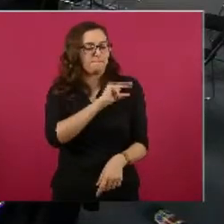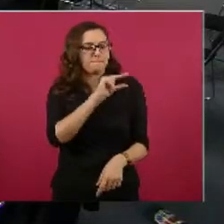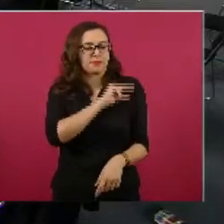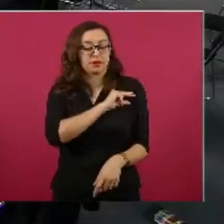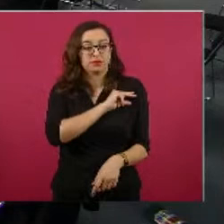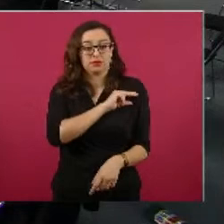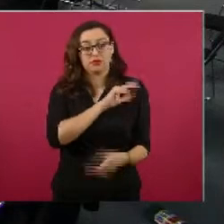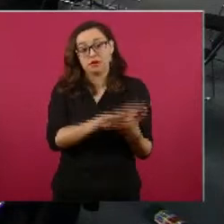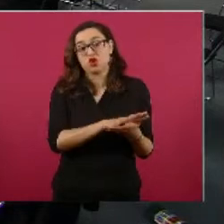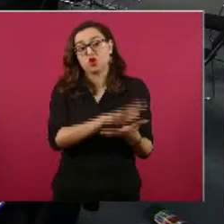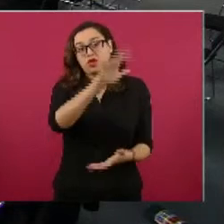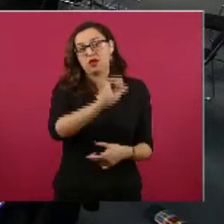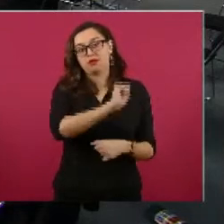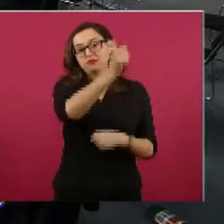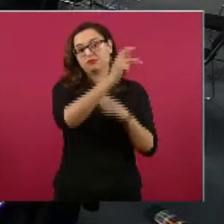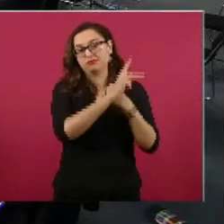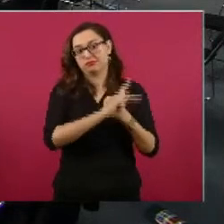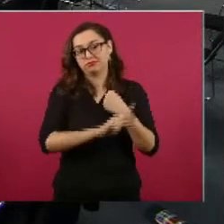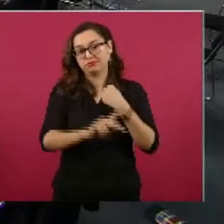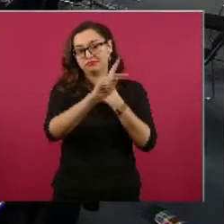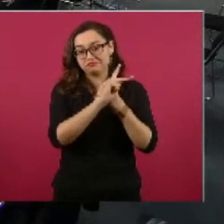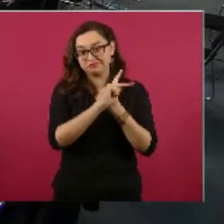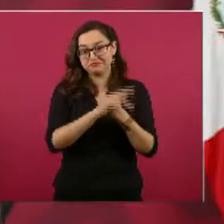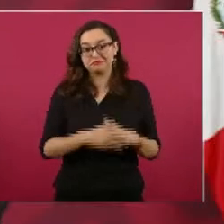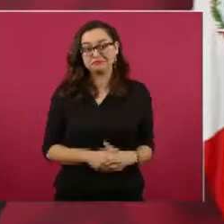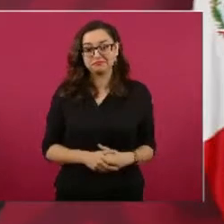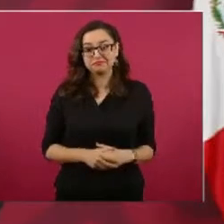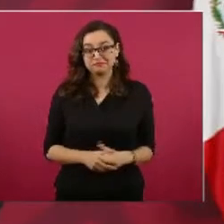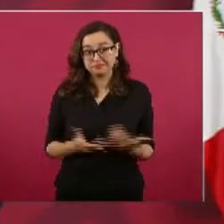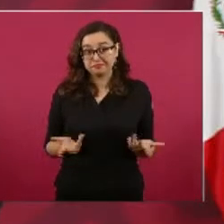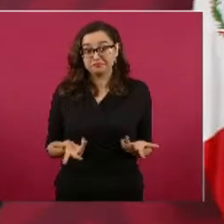extranjeras ese era el plan